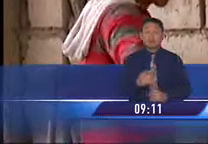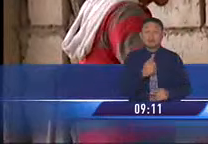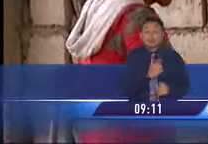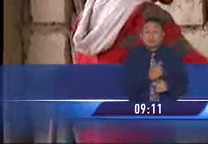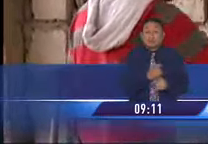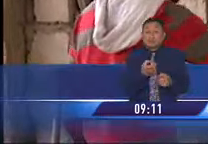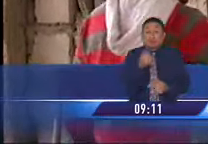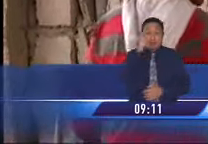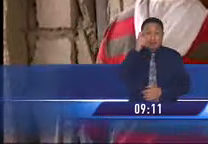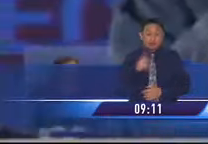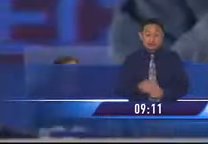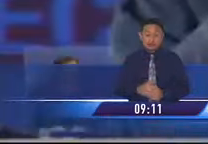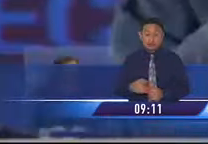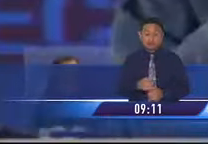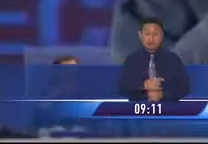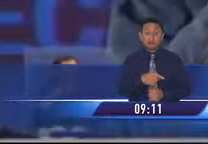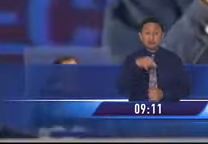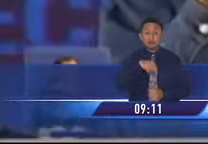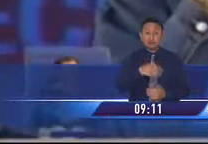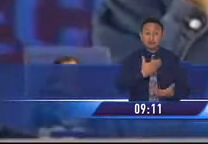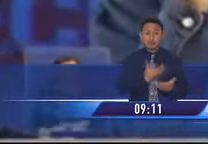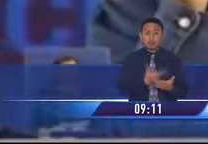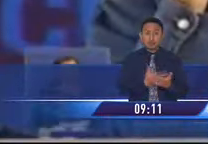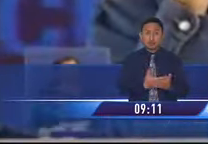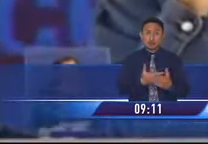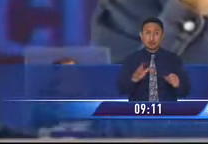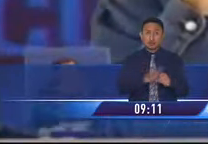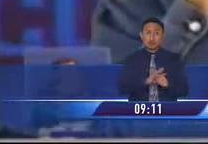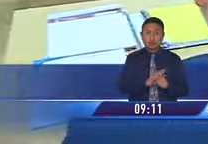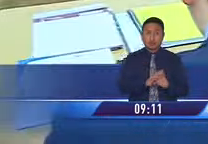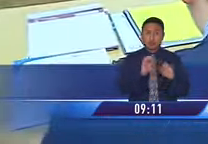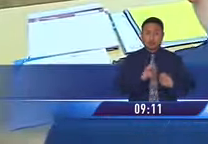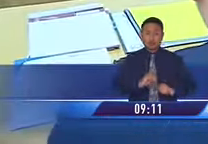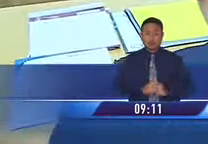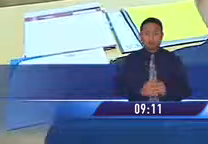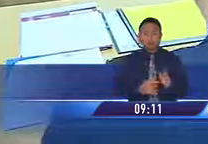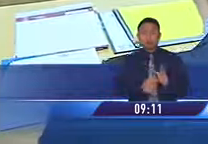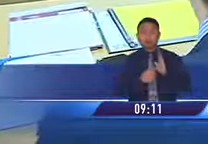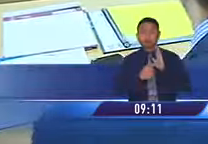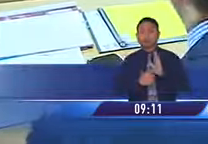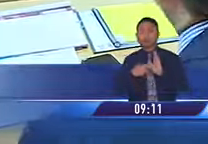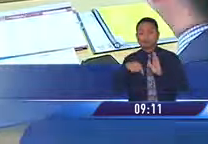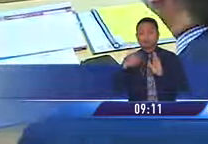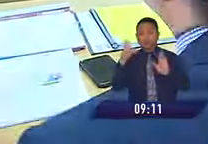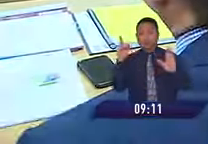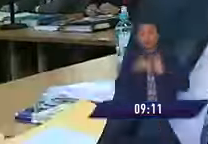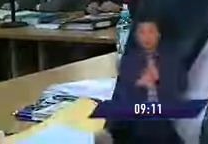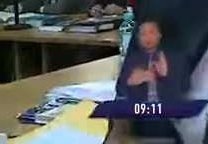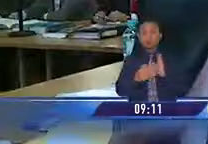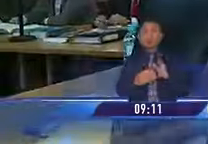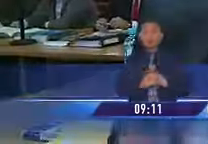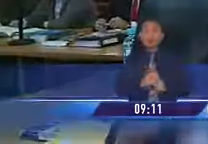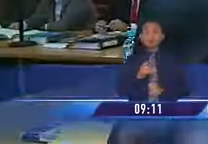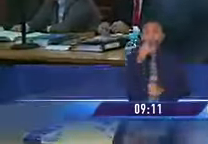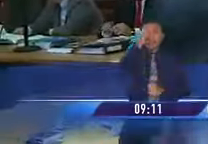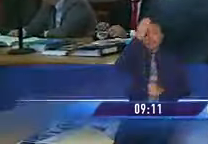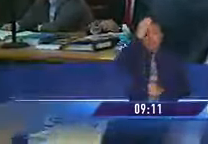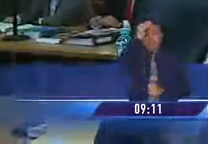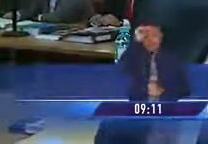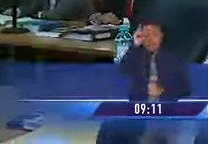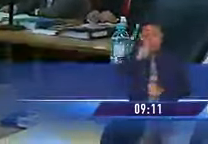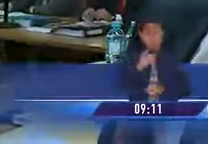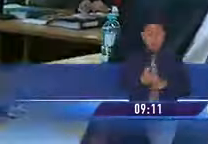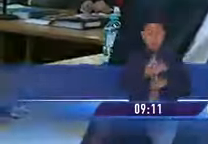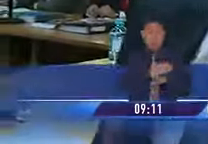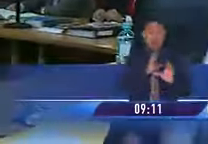la Fiscalía existen los elementos de convicción suficientes para fundamentar la formulación de cargos contra Jorge Glass, quien presidía el